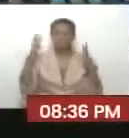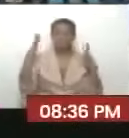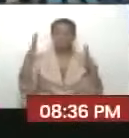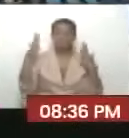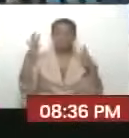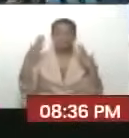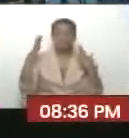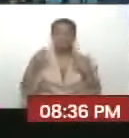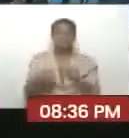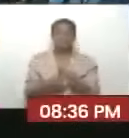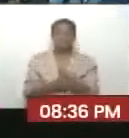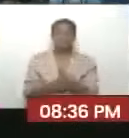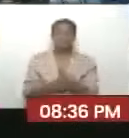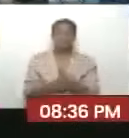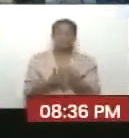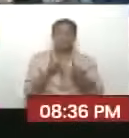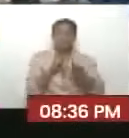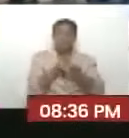Segundo consenso.